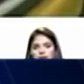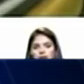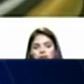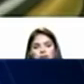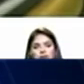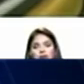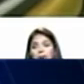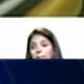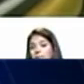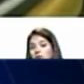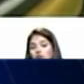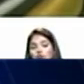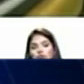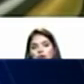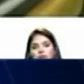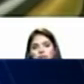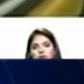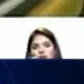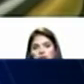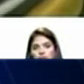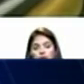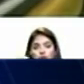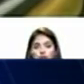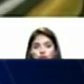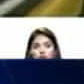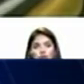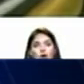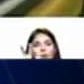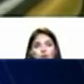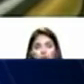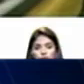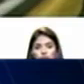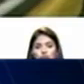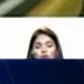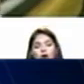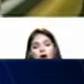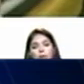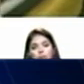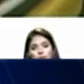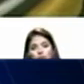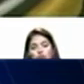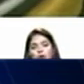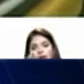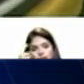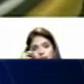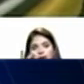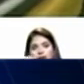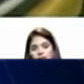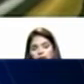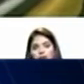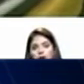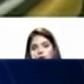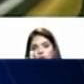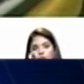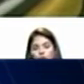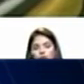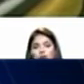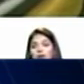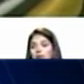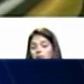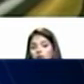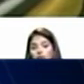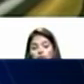cual millones de venezolanos expresaron su aprobación y su respaldo el día 30 de julio. Quiero también